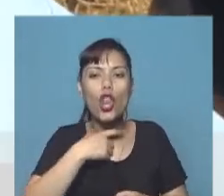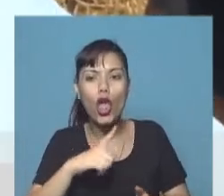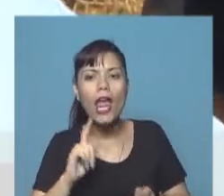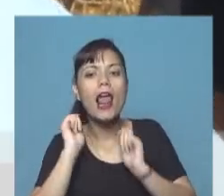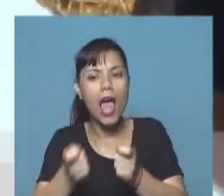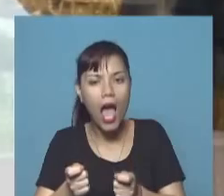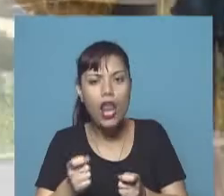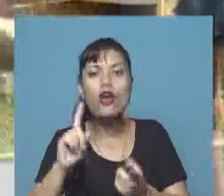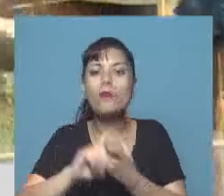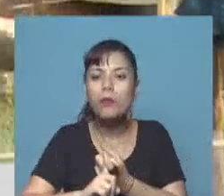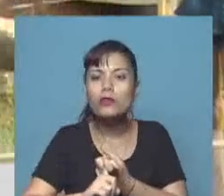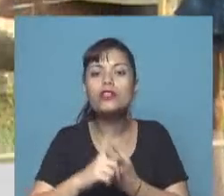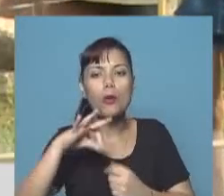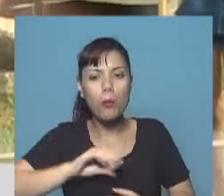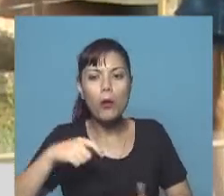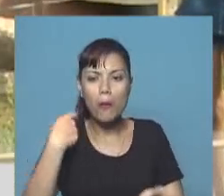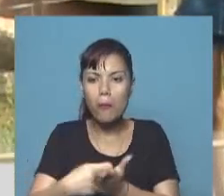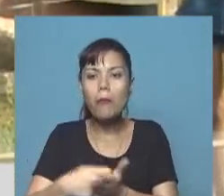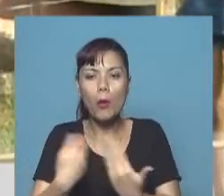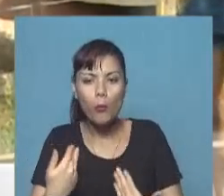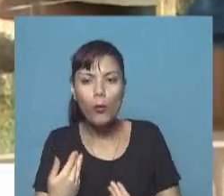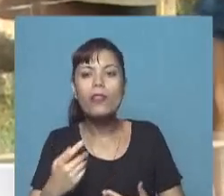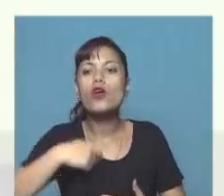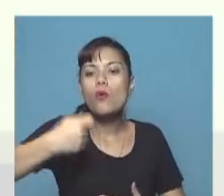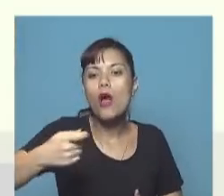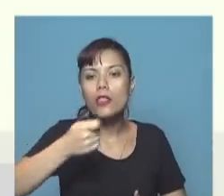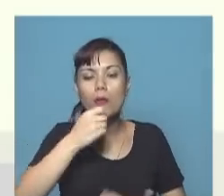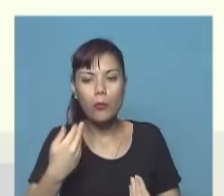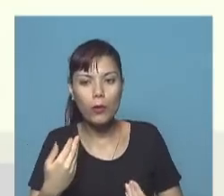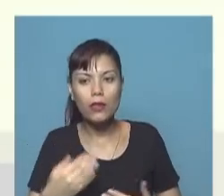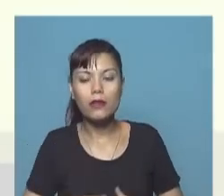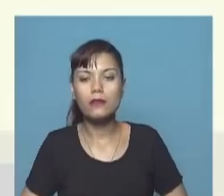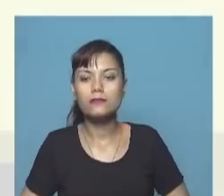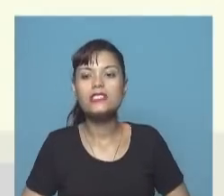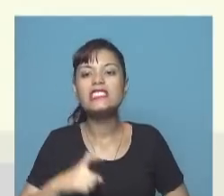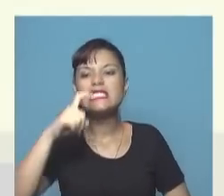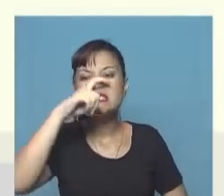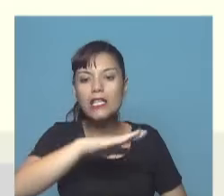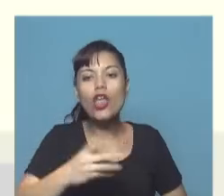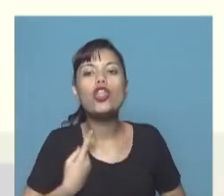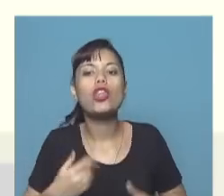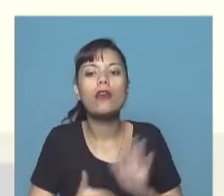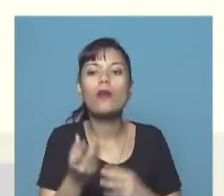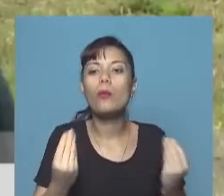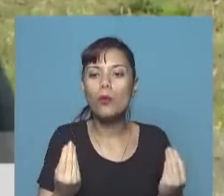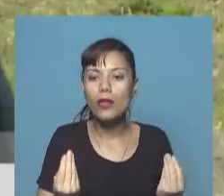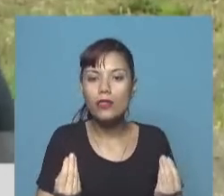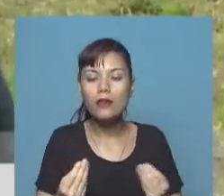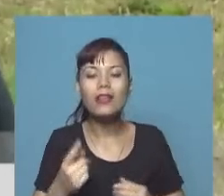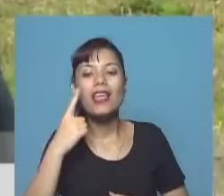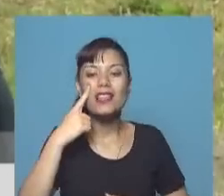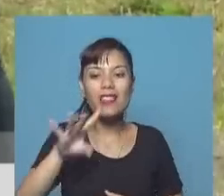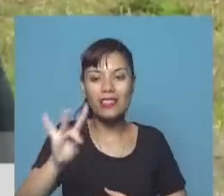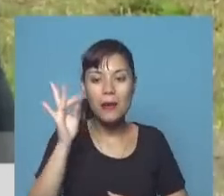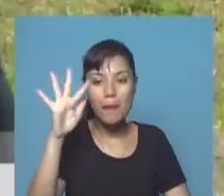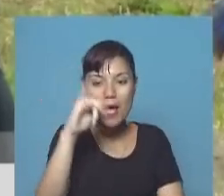que le regale, porque el marido lo poco que gana puede pagar, aunque sea una cuota, si le dan para... Con 7 criaturas, ¿dónde puede ir? El intendente electo